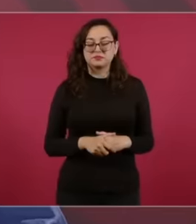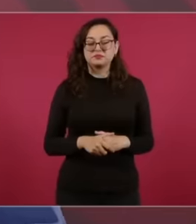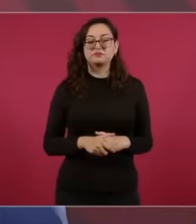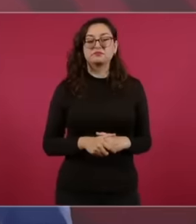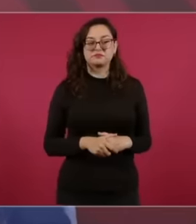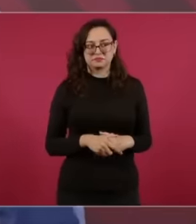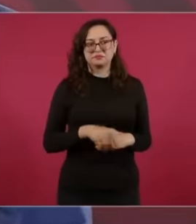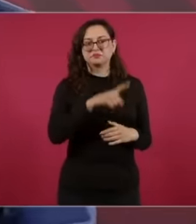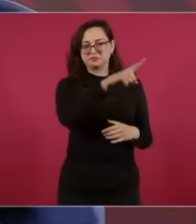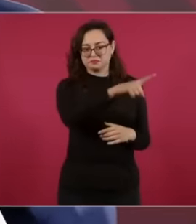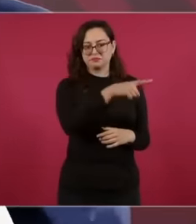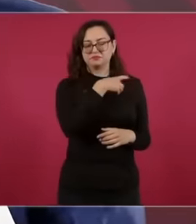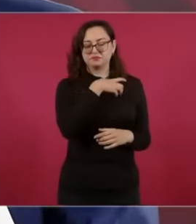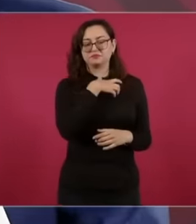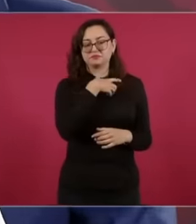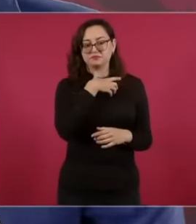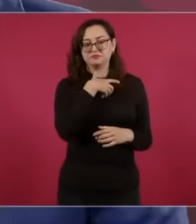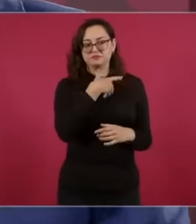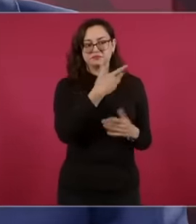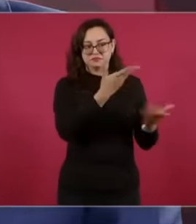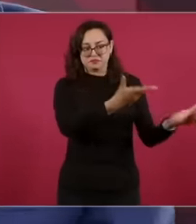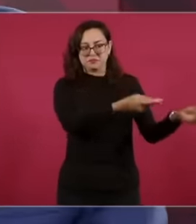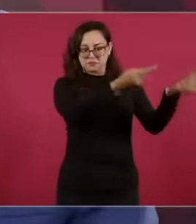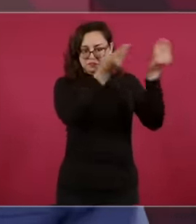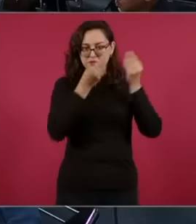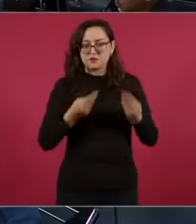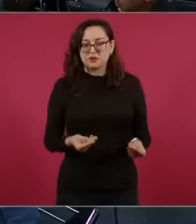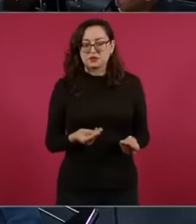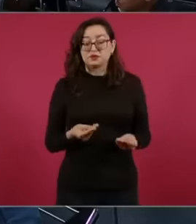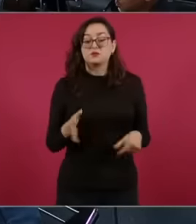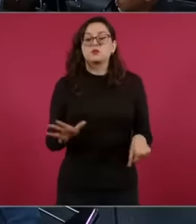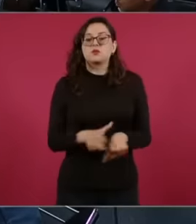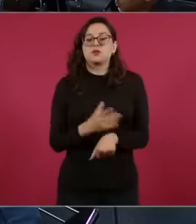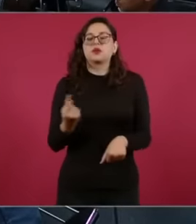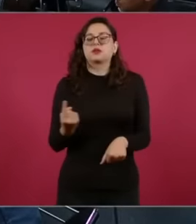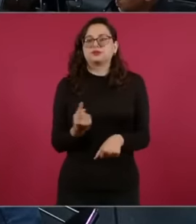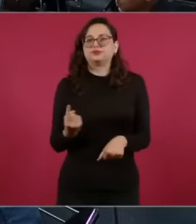nos mandan el expediente porque el presidente Trump